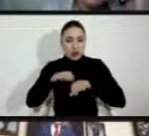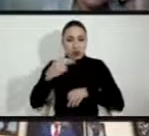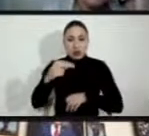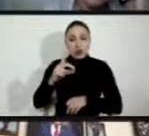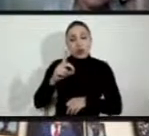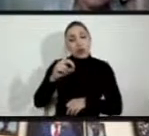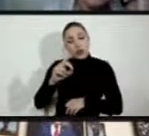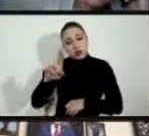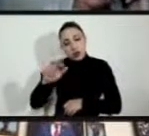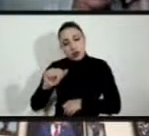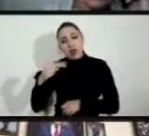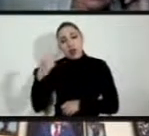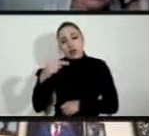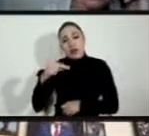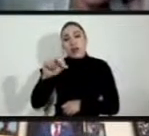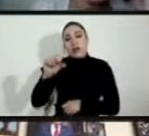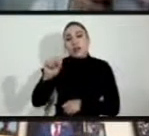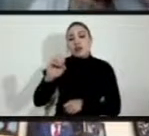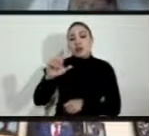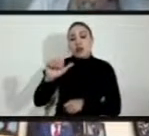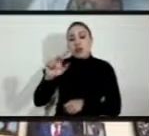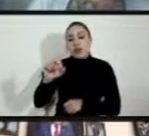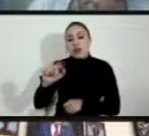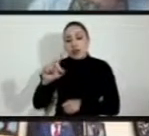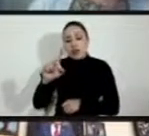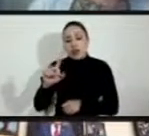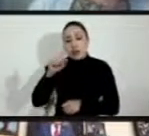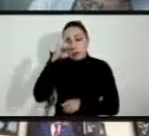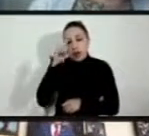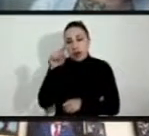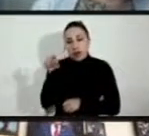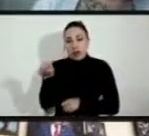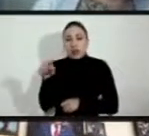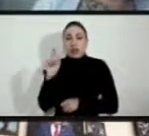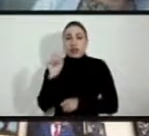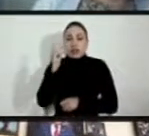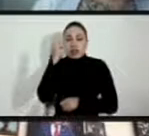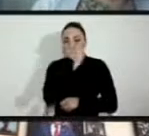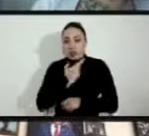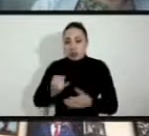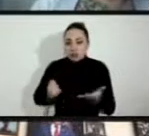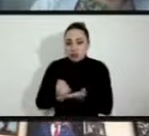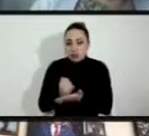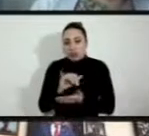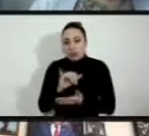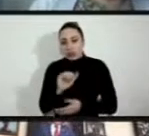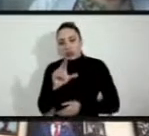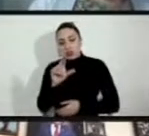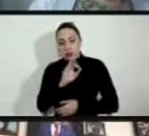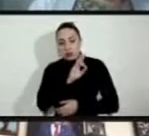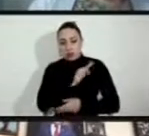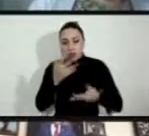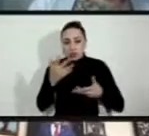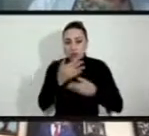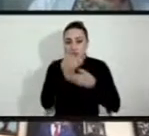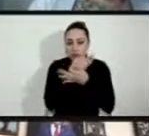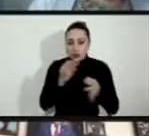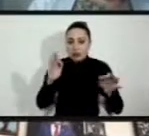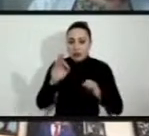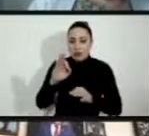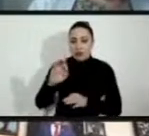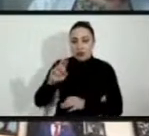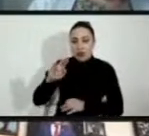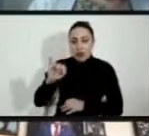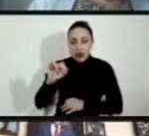Aragón Martínez, para que se analice la posibilidad de generar ferias del empleo virtuales como